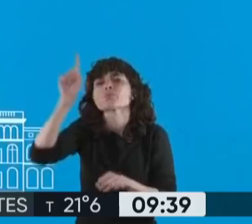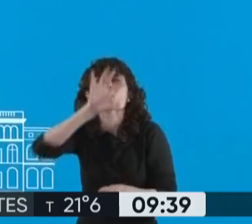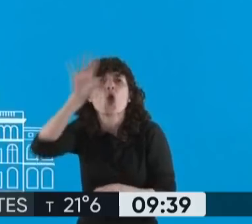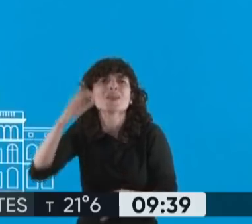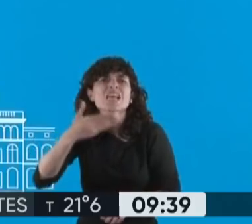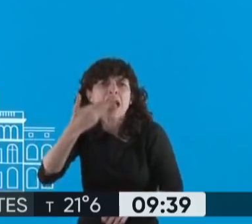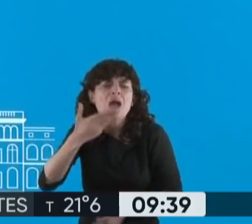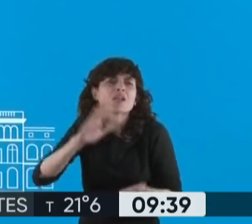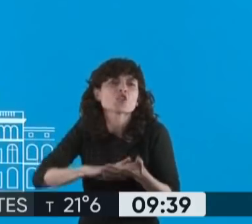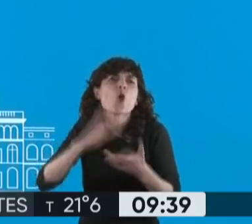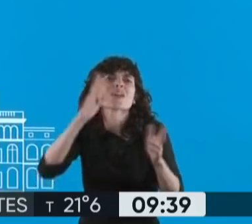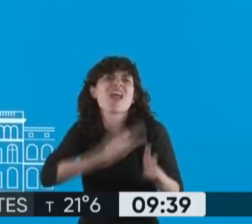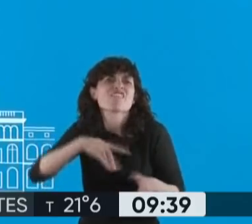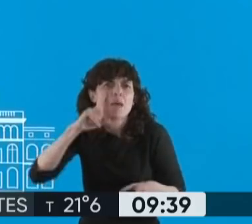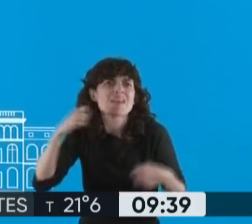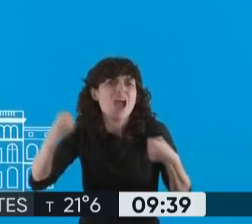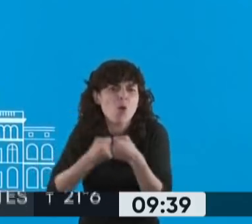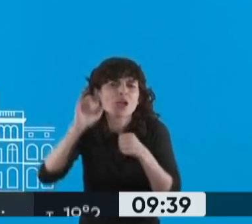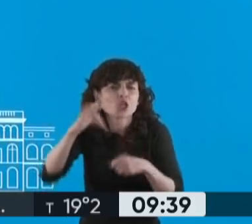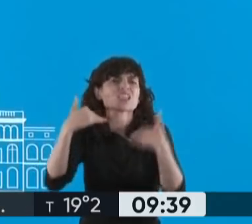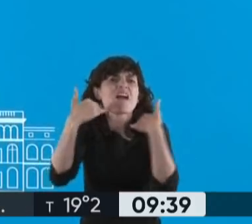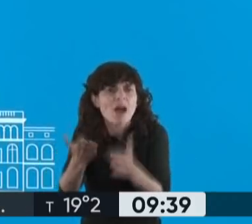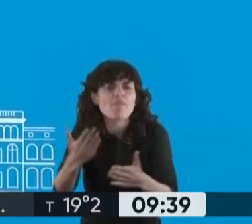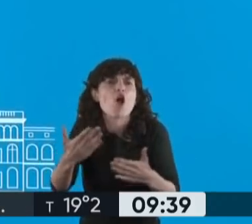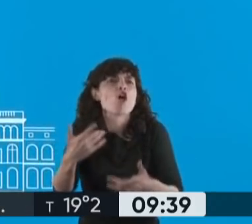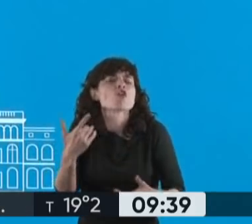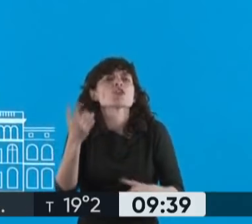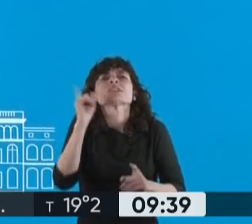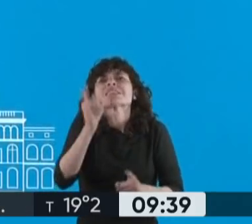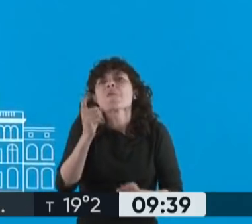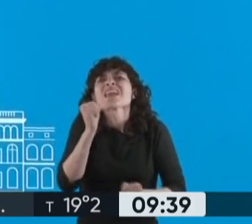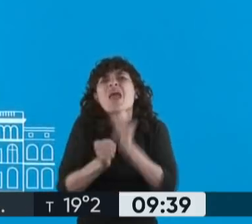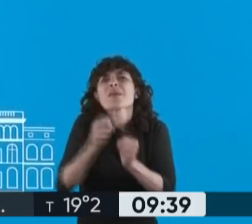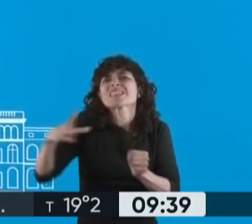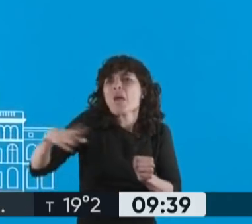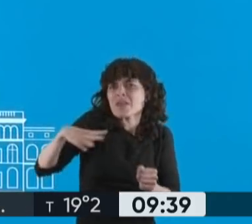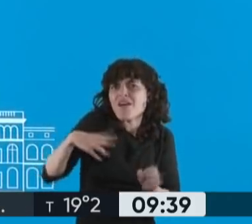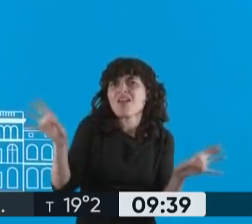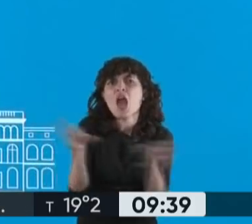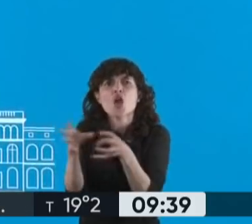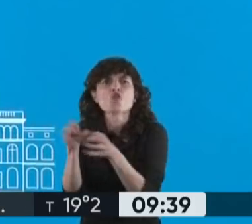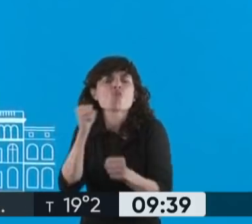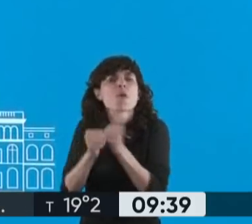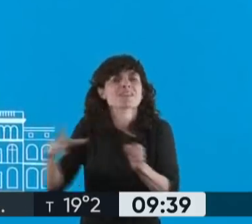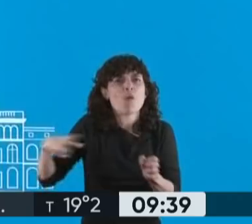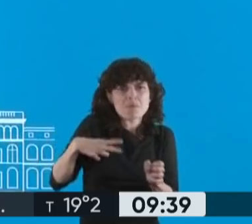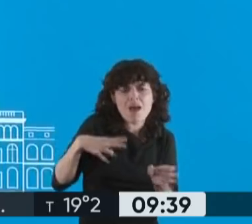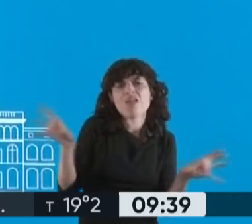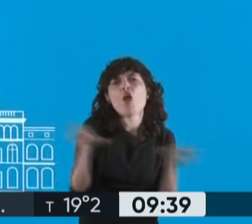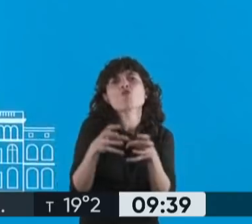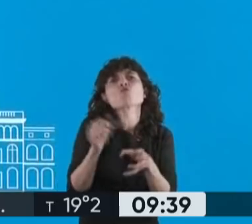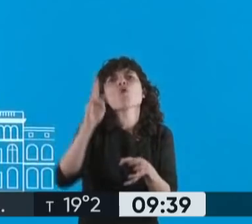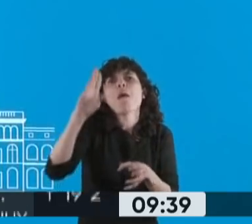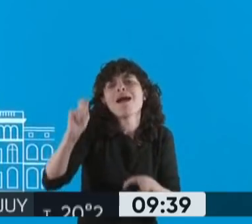las diferentes fuerzas de la sociedad, tanto económicas, con los empresarios, las organizaciones empresarias, las organizaciones bancarias, la